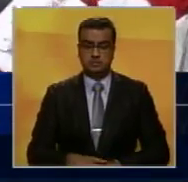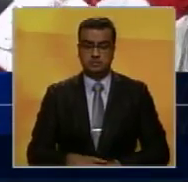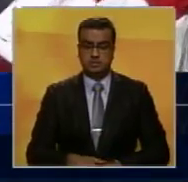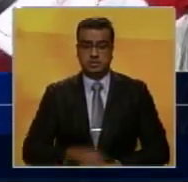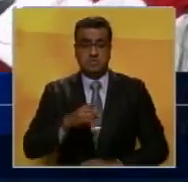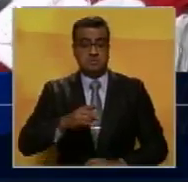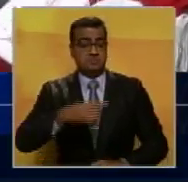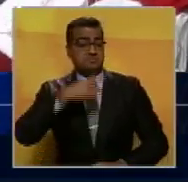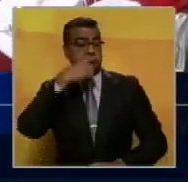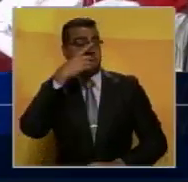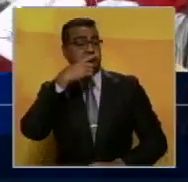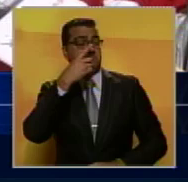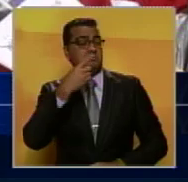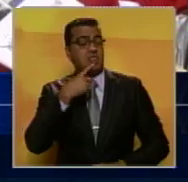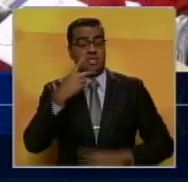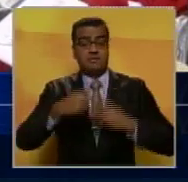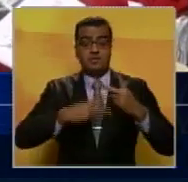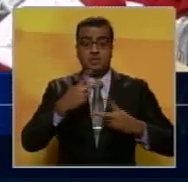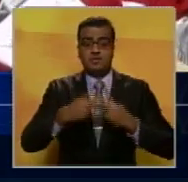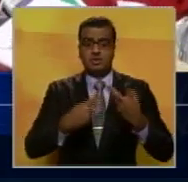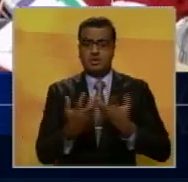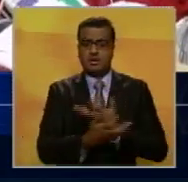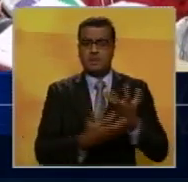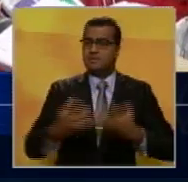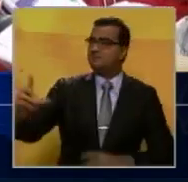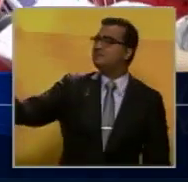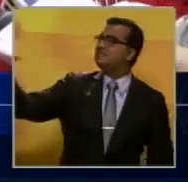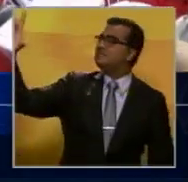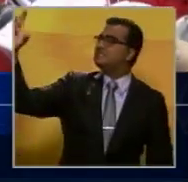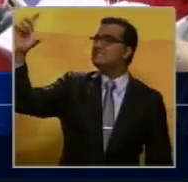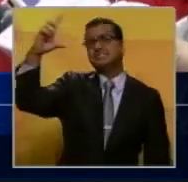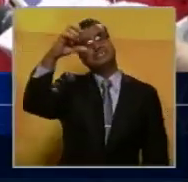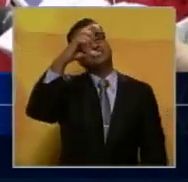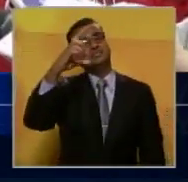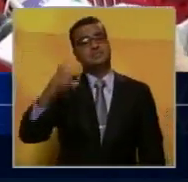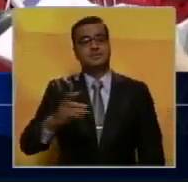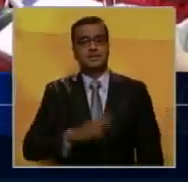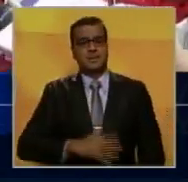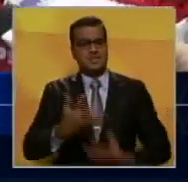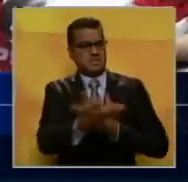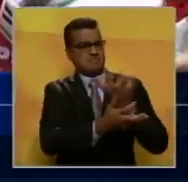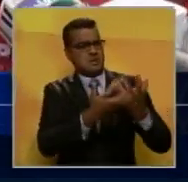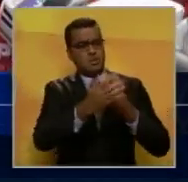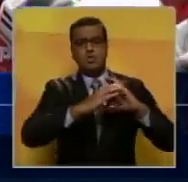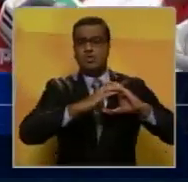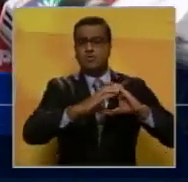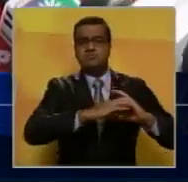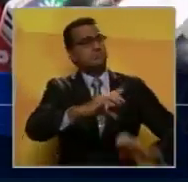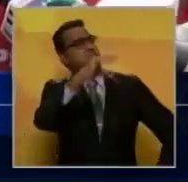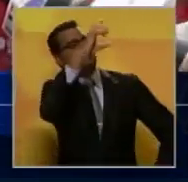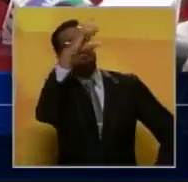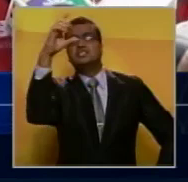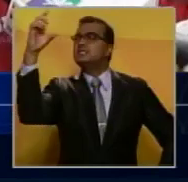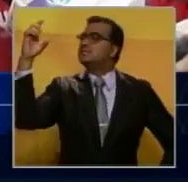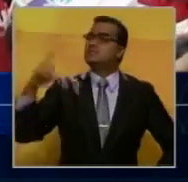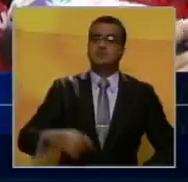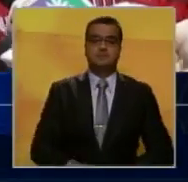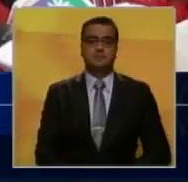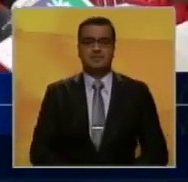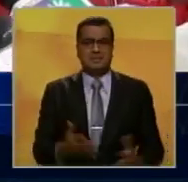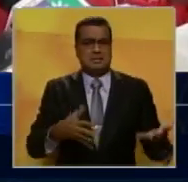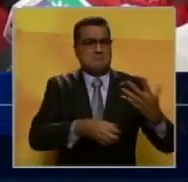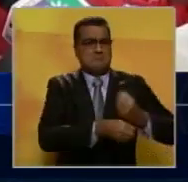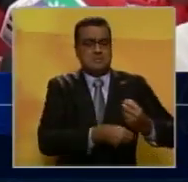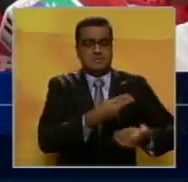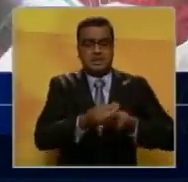narcisos en la política, ellos queman un autobús y se toman una foto. Estás ahí, vale, quemando un autobús y te tomaste la foto. ¿Qué esperas